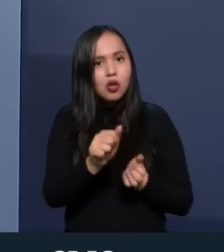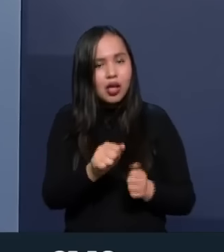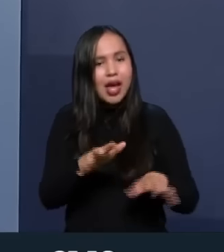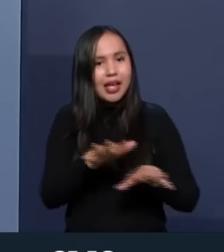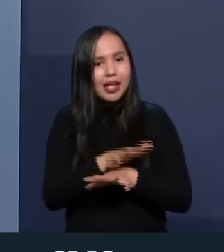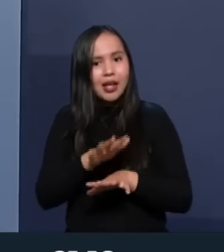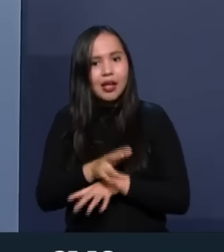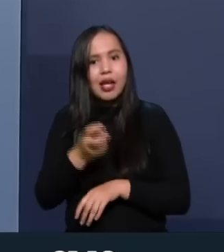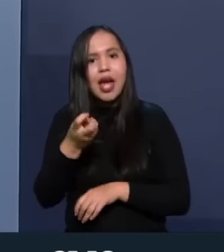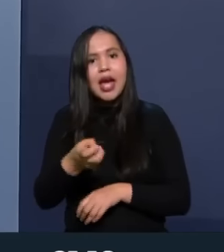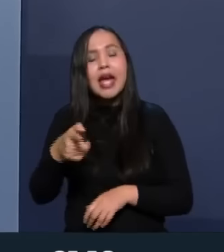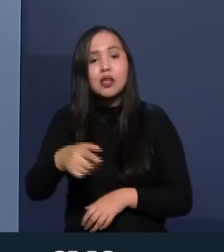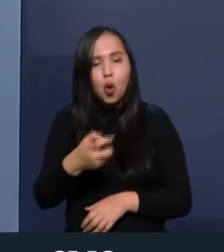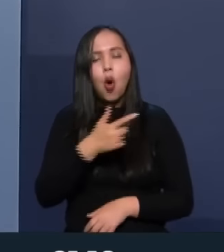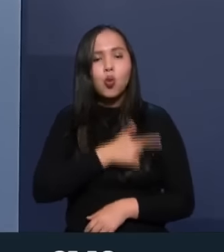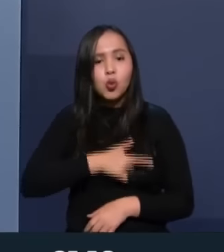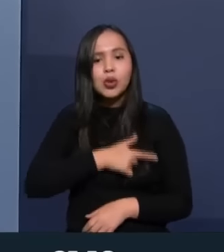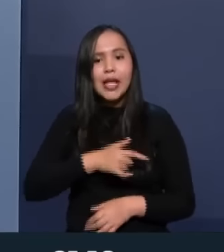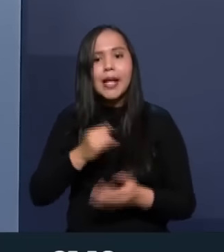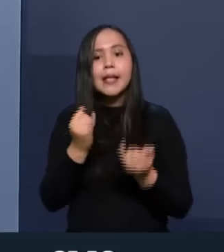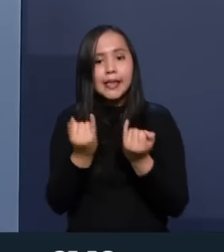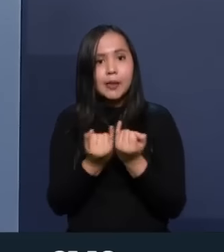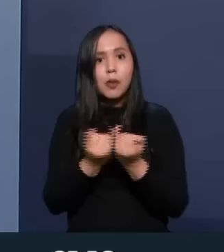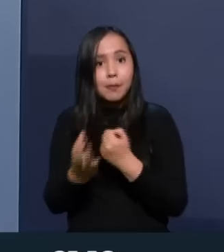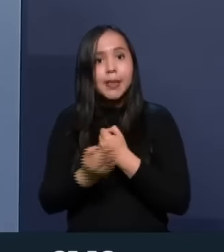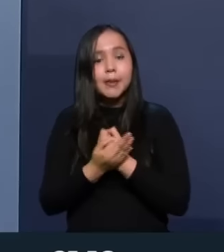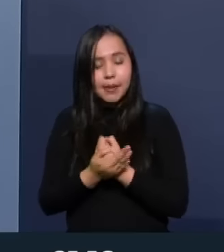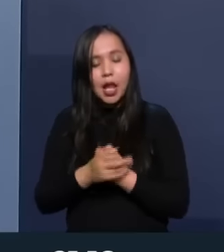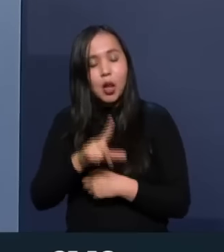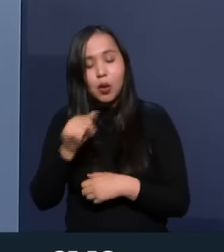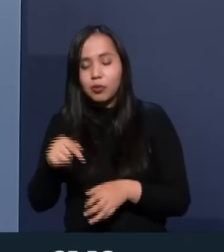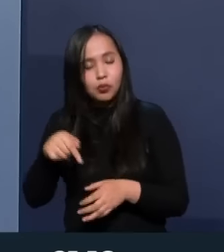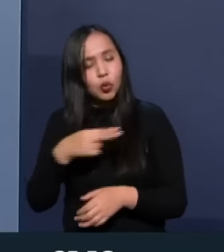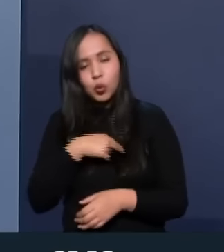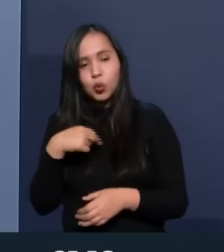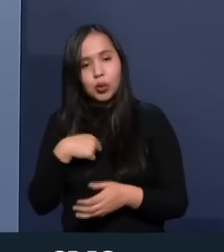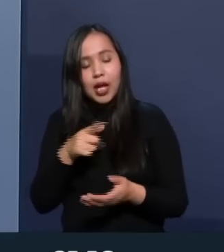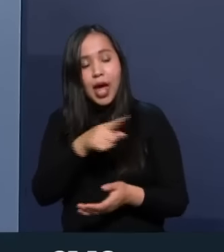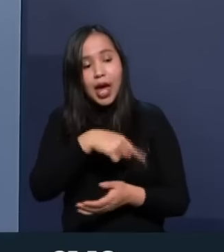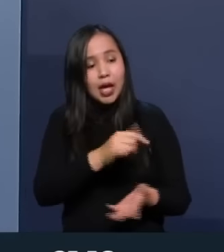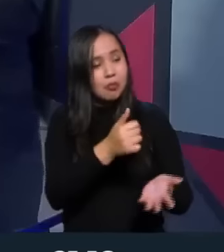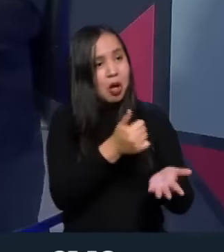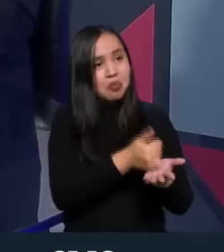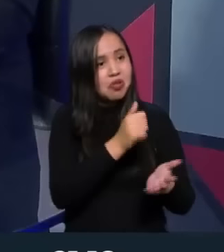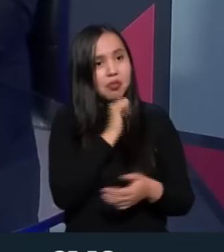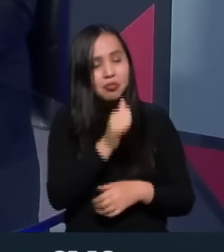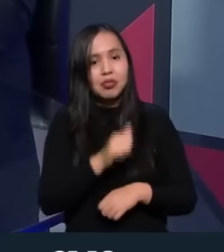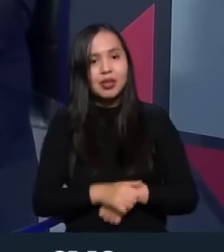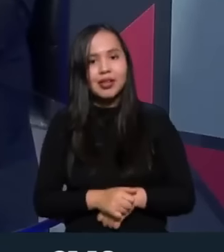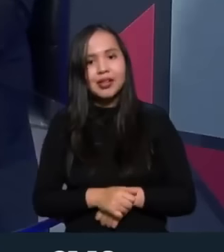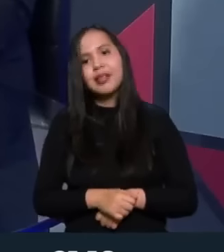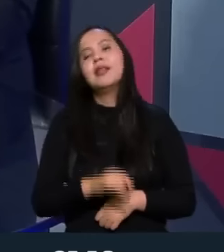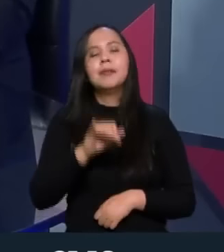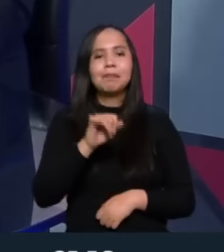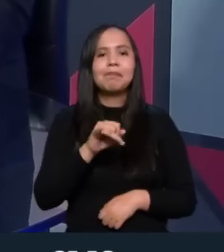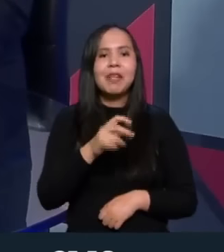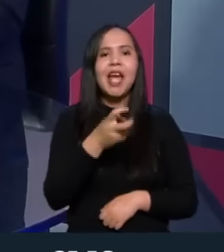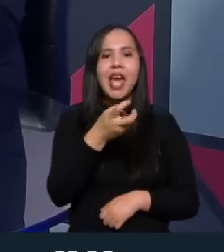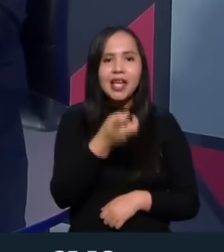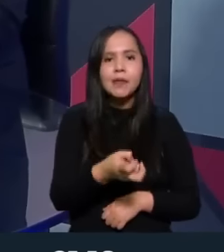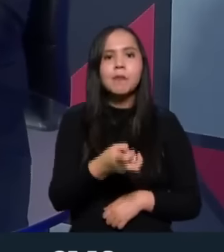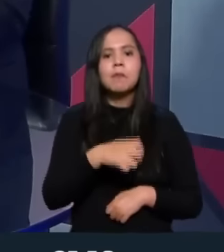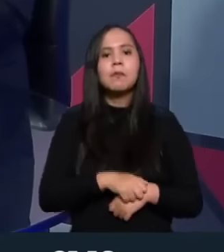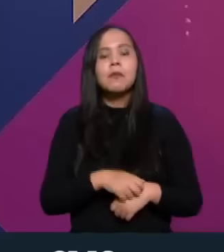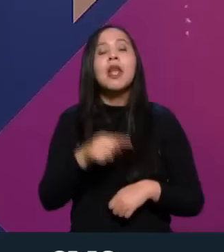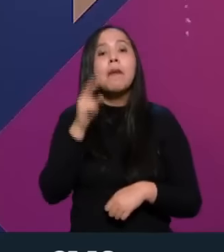Judicial y decir, esto sí nos gusta, esto nos conviene, esto es válido y con eso vamos a invalidar el resto. Sí, ahí se pudo